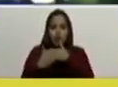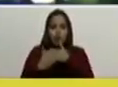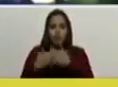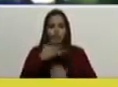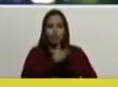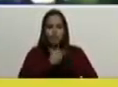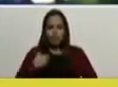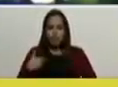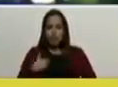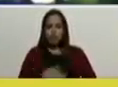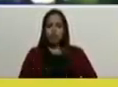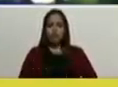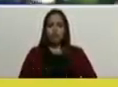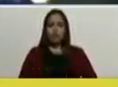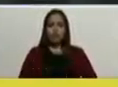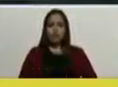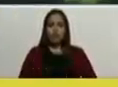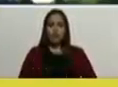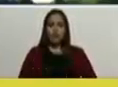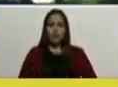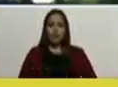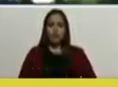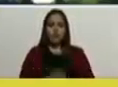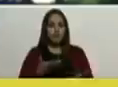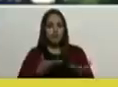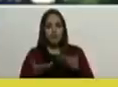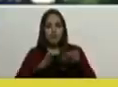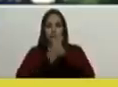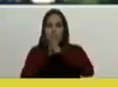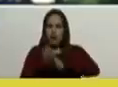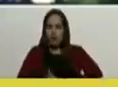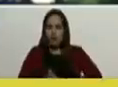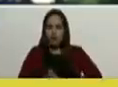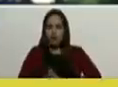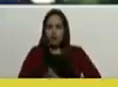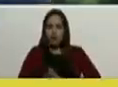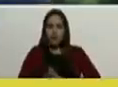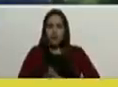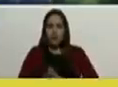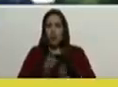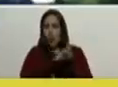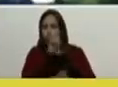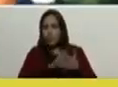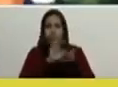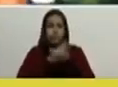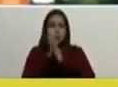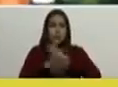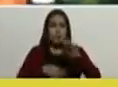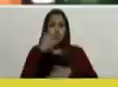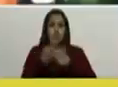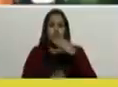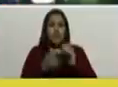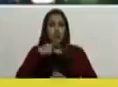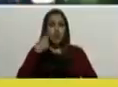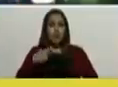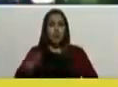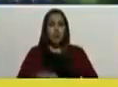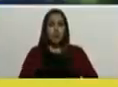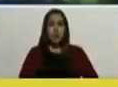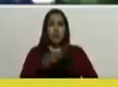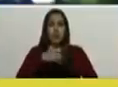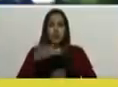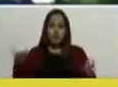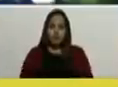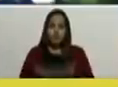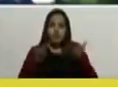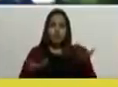intento de socavar, aplastar un proyecto político que ha levantado la